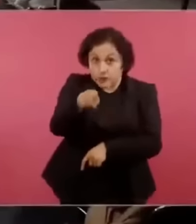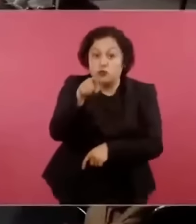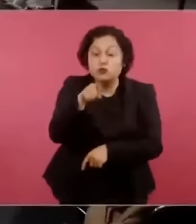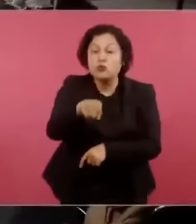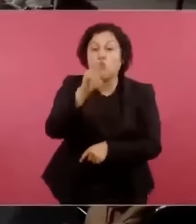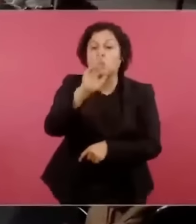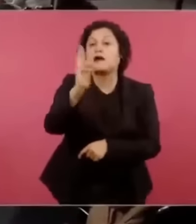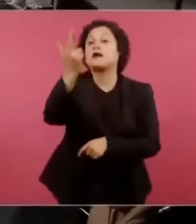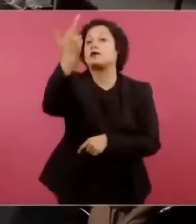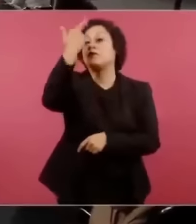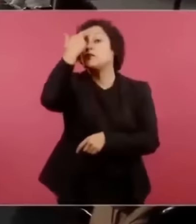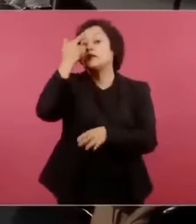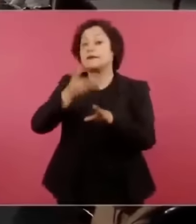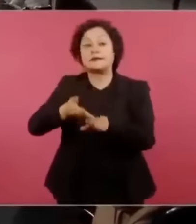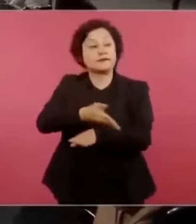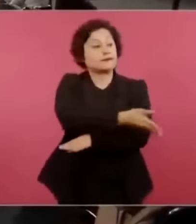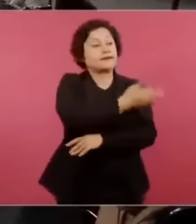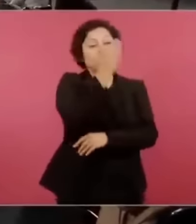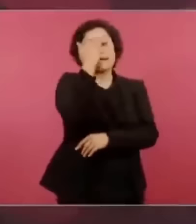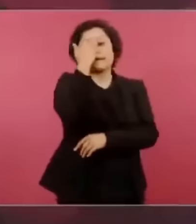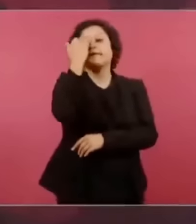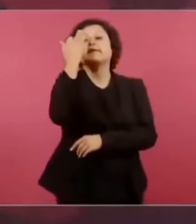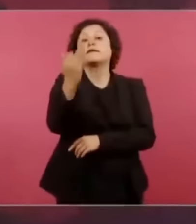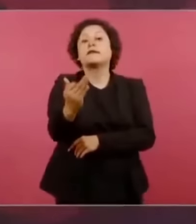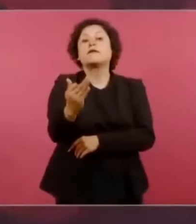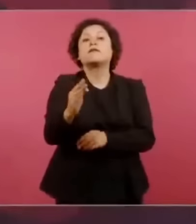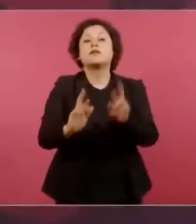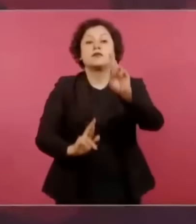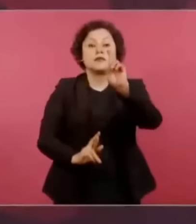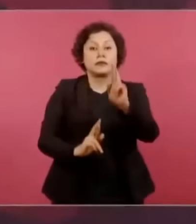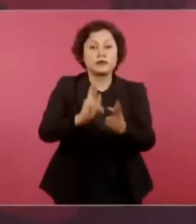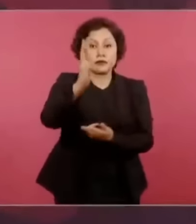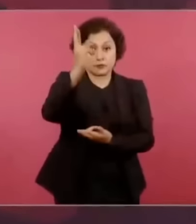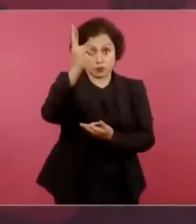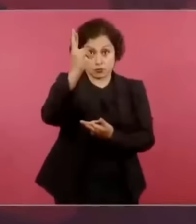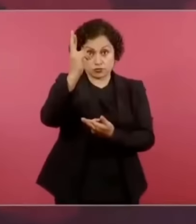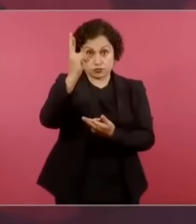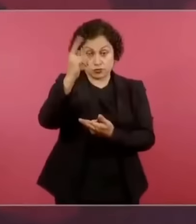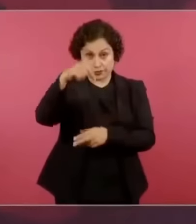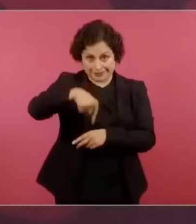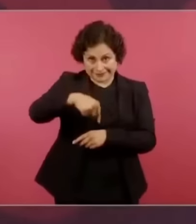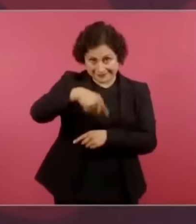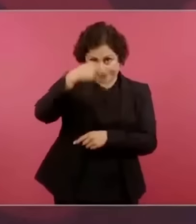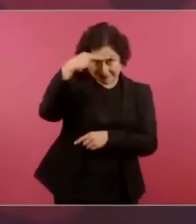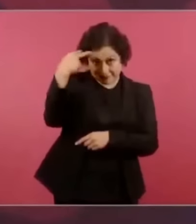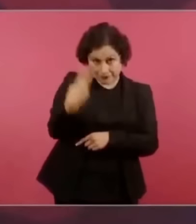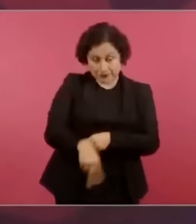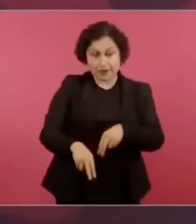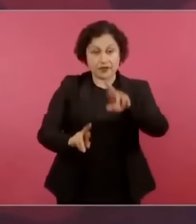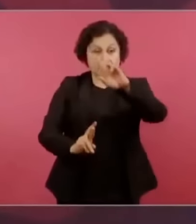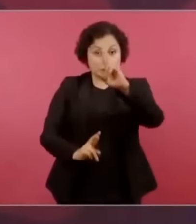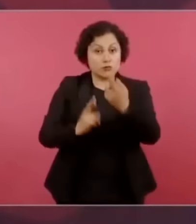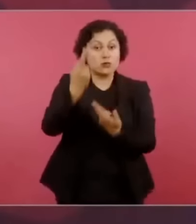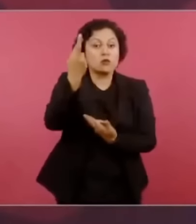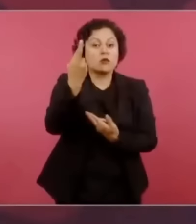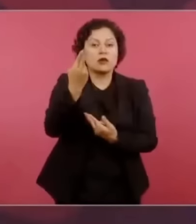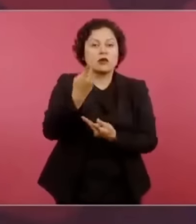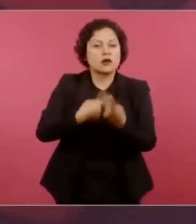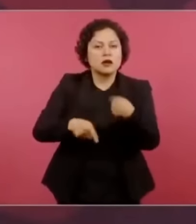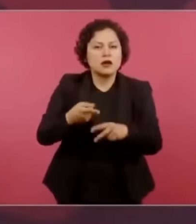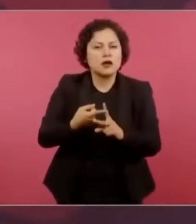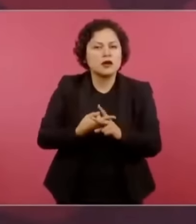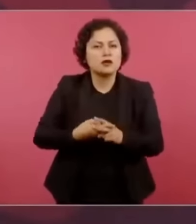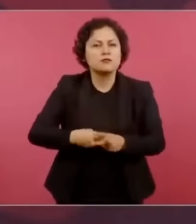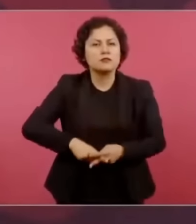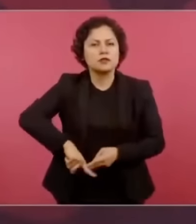La Revolución Mexicana, ¿sí? Surge en el norte y